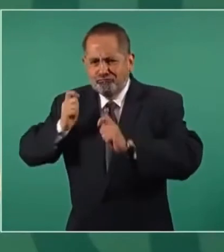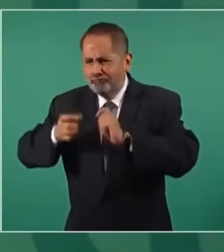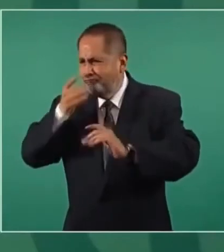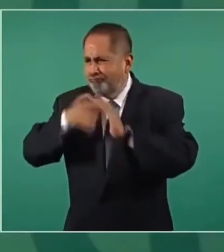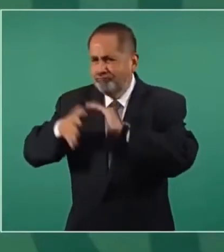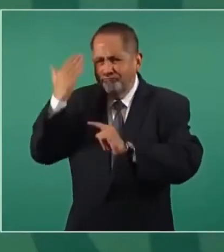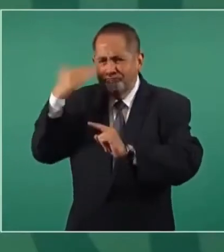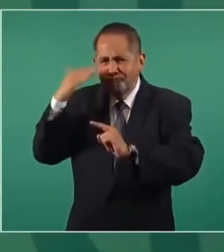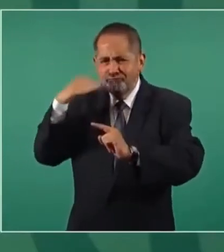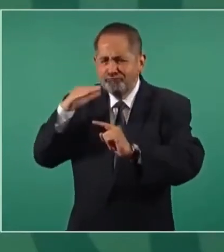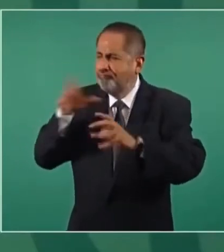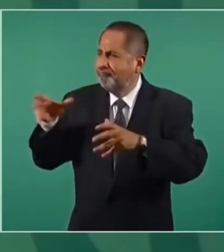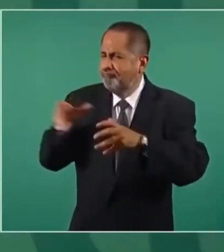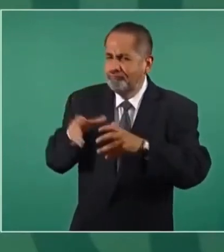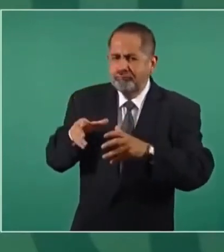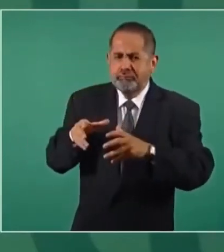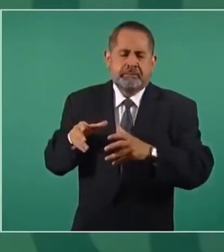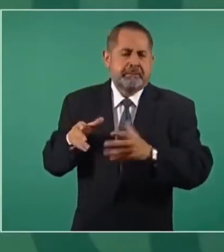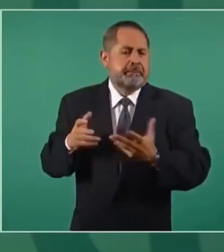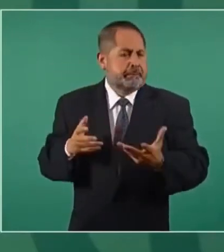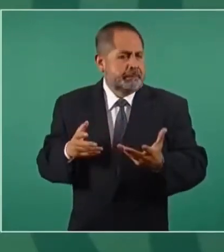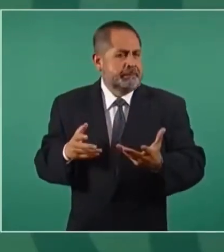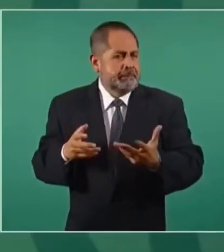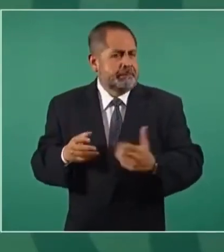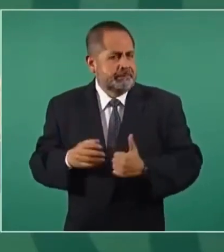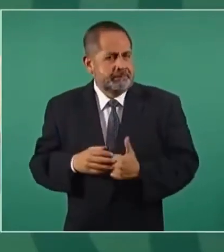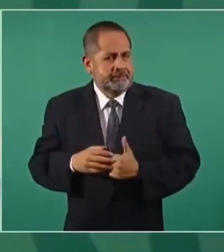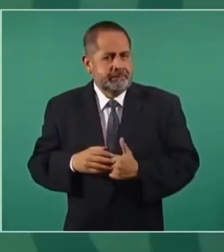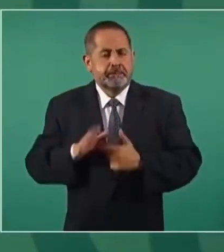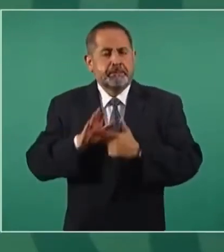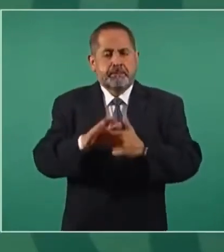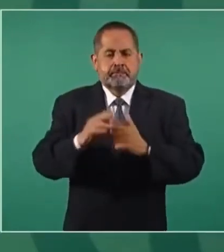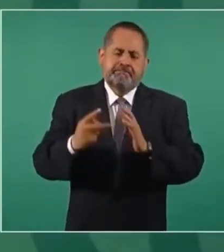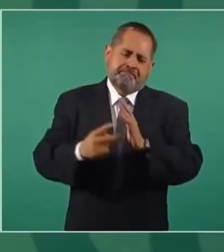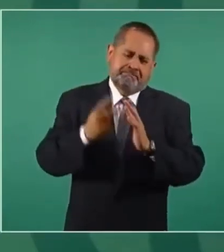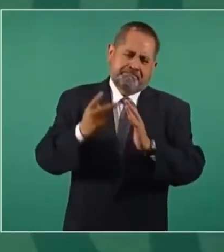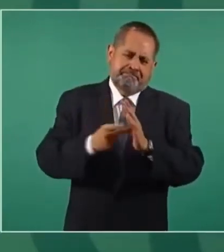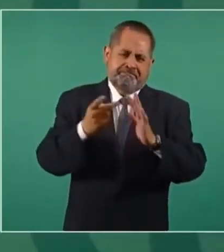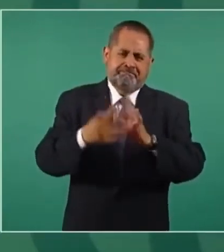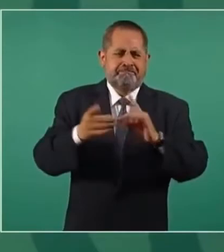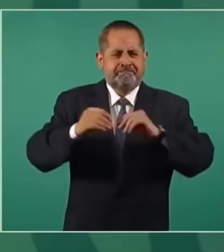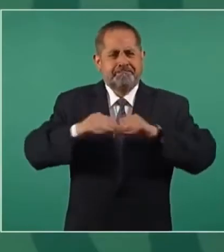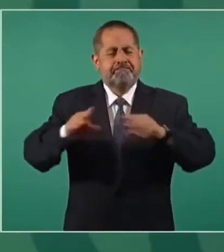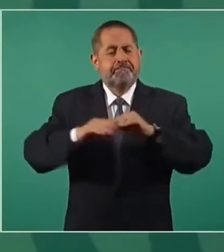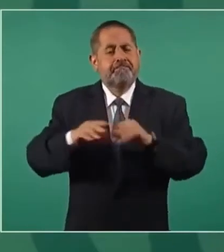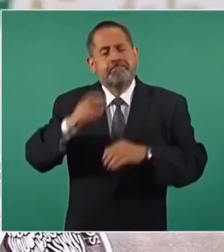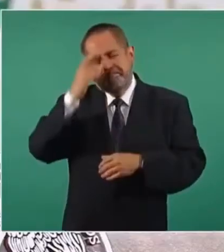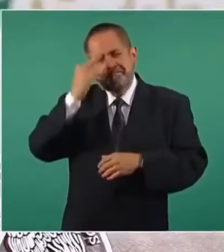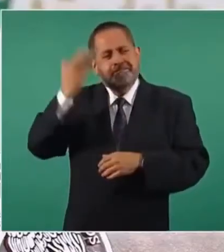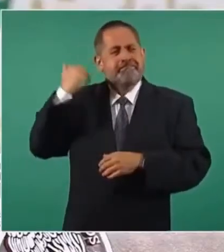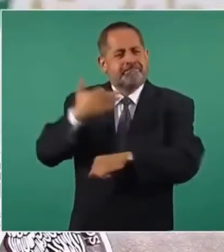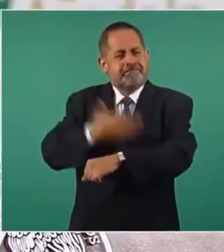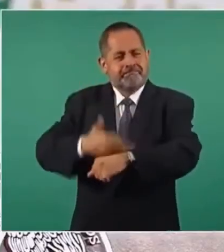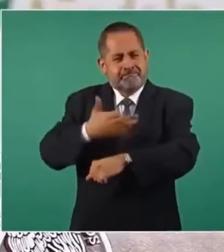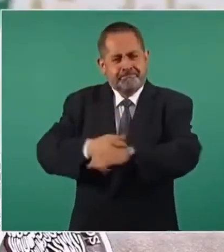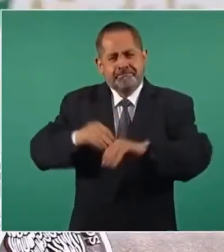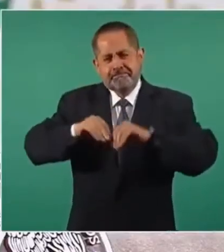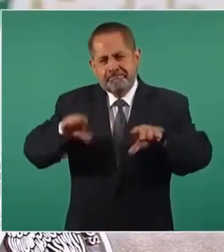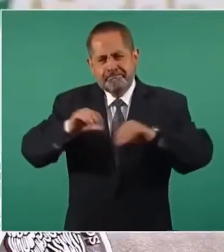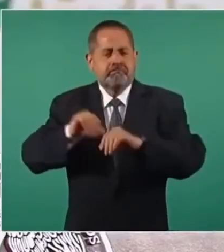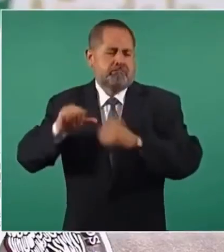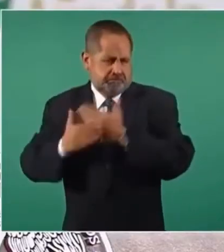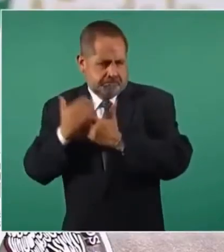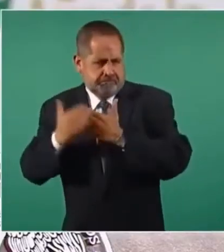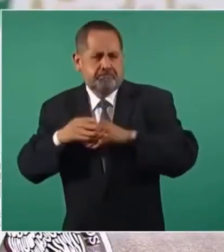que vemos es muchas veces, también lo comentamos durante las múltiples conferencias vespertinas, lo hemos dicho aquí también en la mañana,